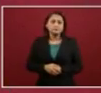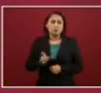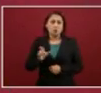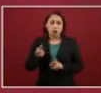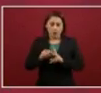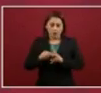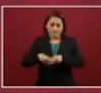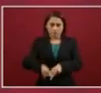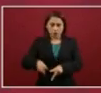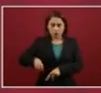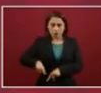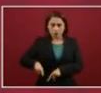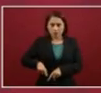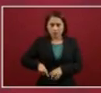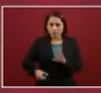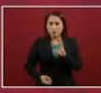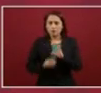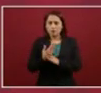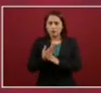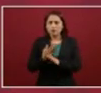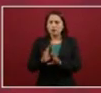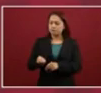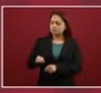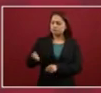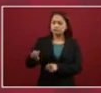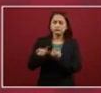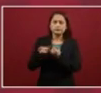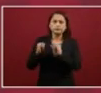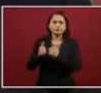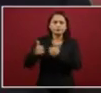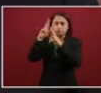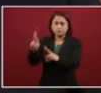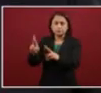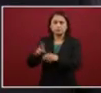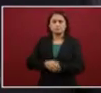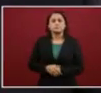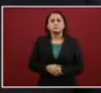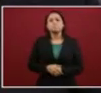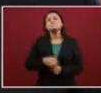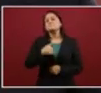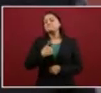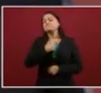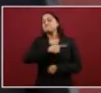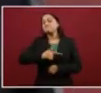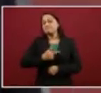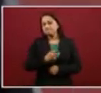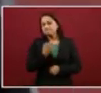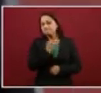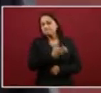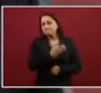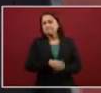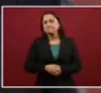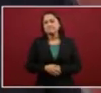autonomía a la fiscalía son un cambio que en el caso de la